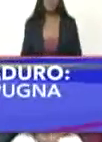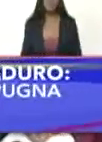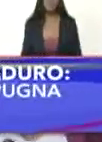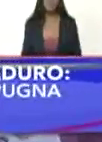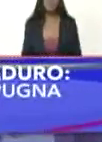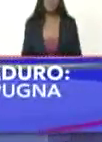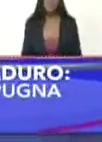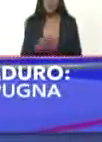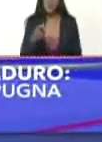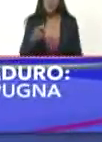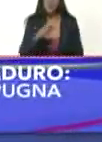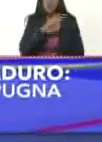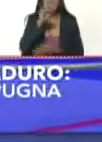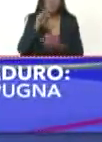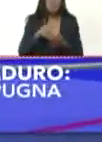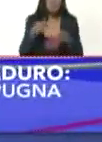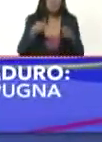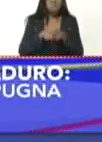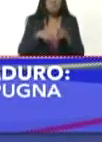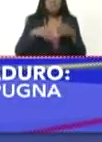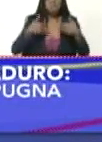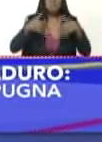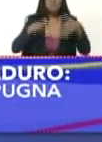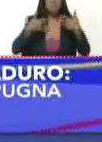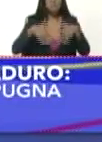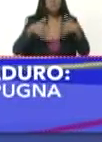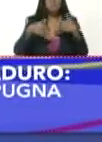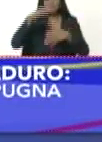Fue una república hecho ejército.